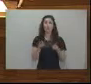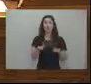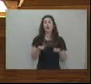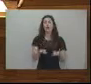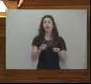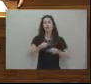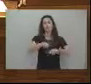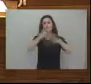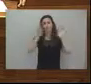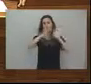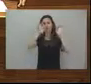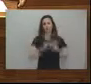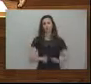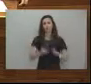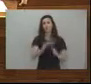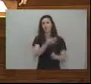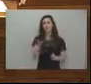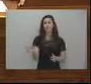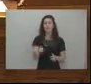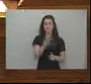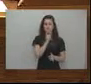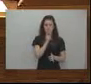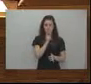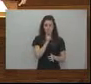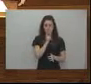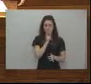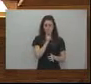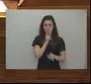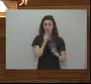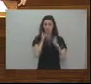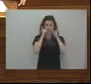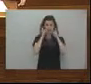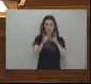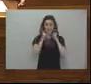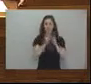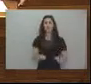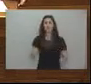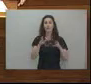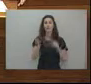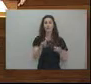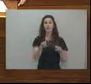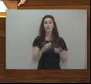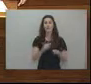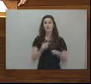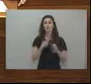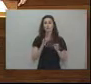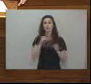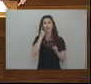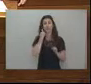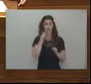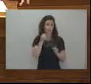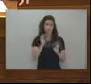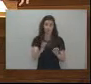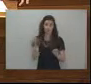¿Cómo se reduce el gasto público? ¿Cómo se reduce la deuda? La deuda intentando renegociar con los bancos, intentando renegociar con el capital.